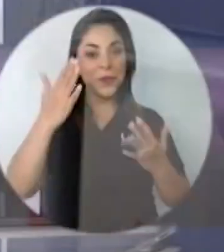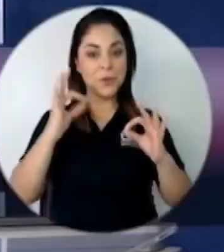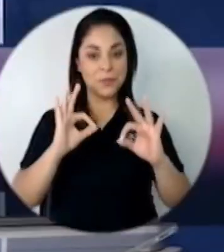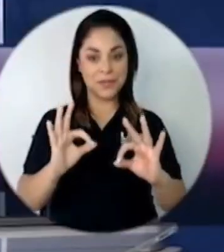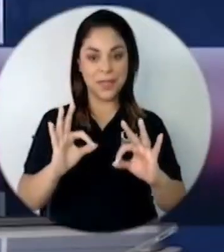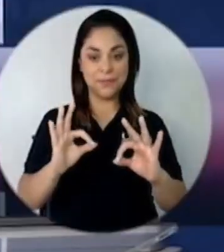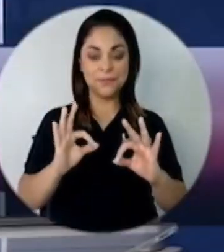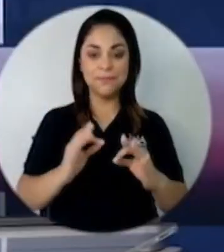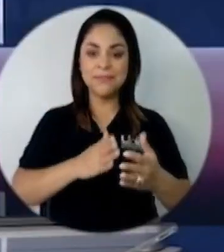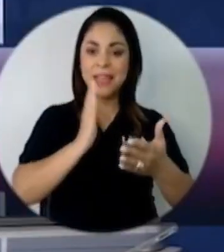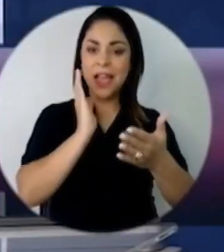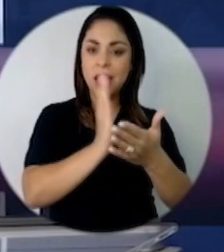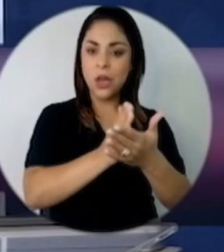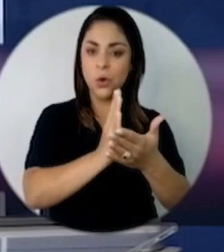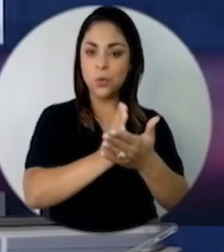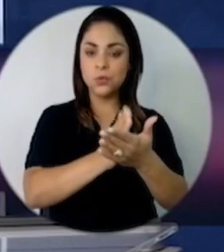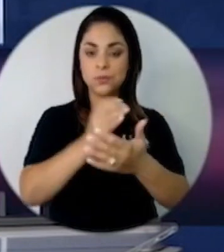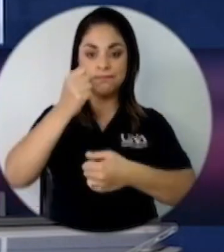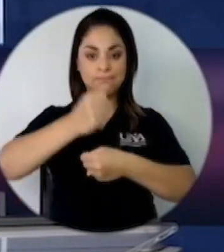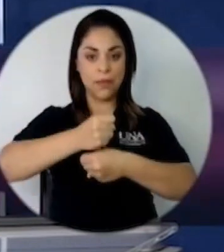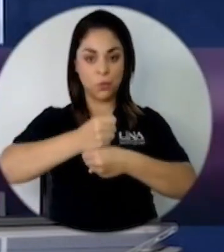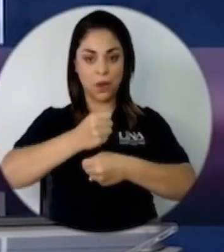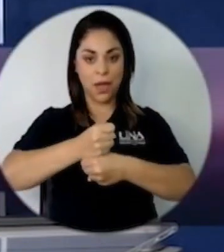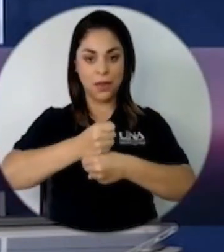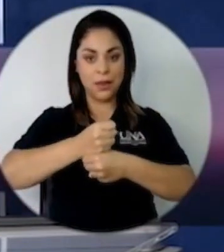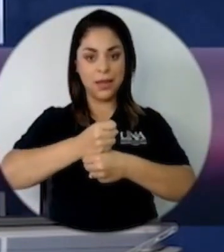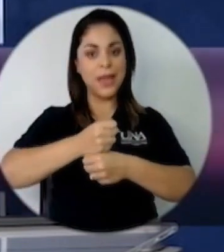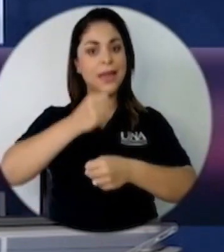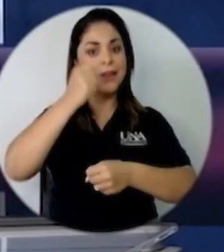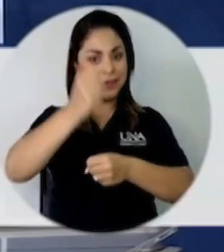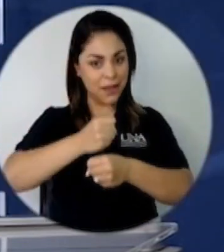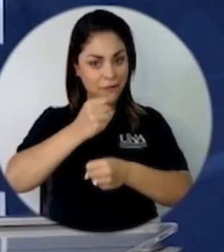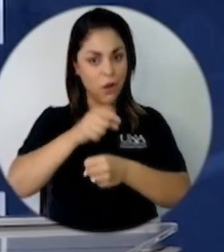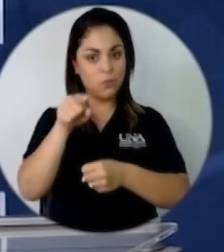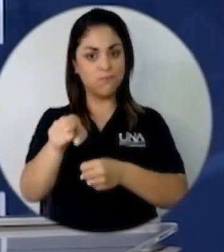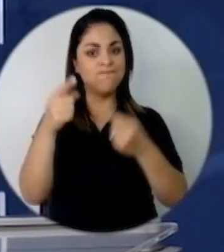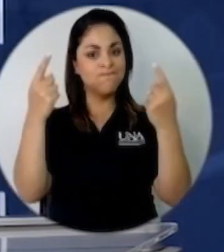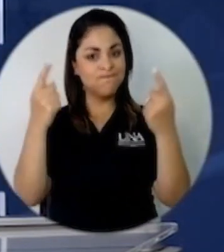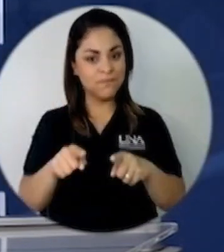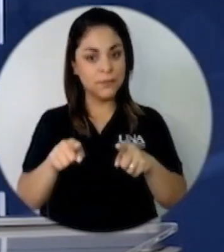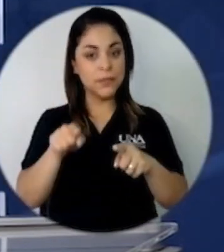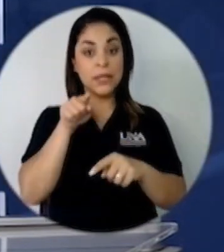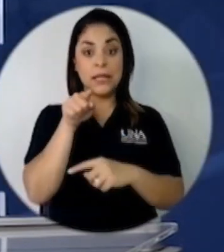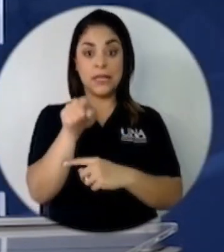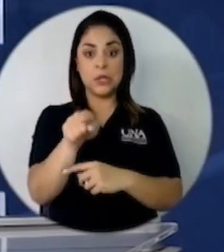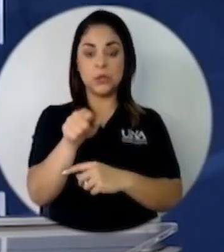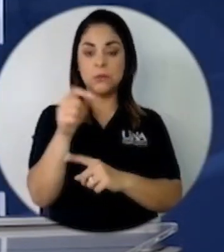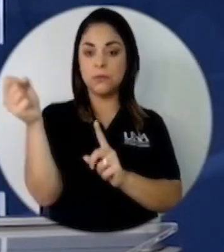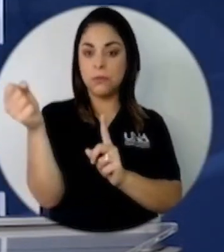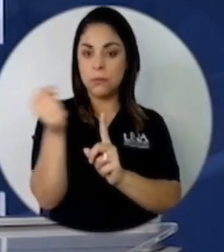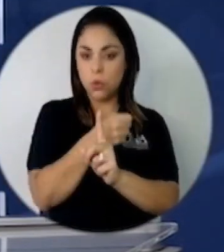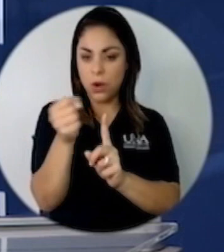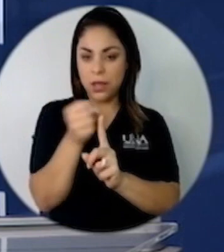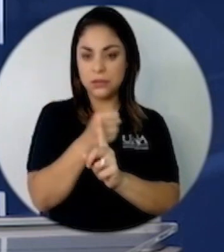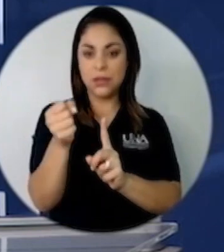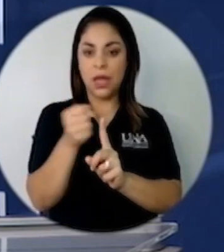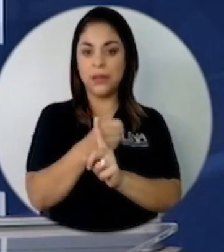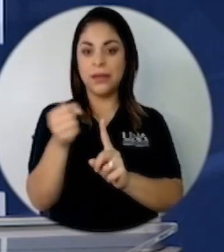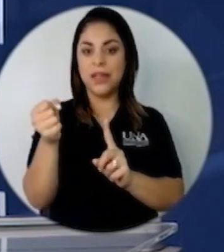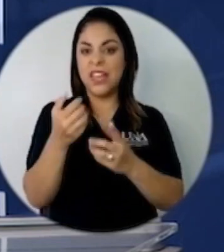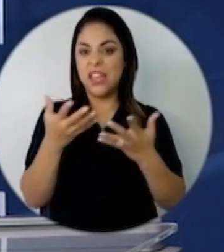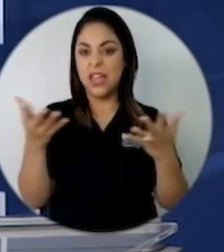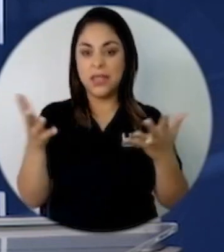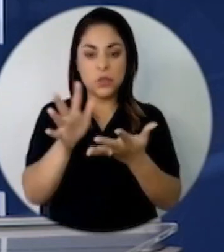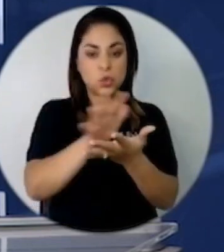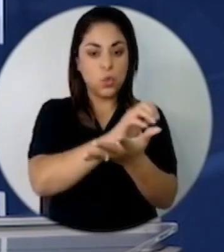Hola, ¿qué tal? El mobbing o acoso laboral en el trabajo es una forma de violencia que carcome las organizaciones y